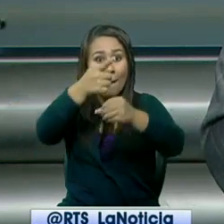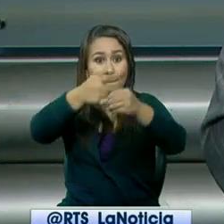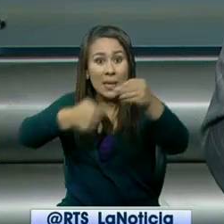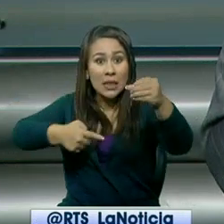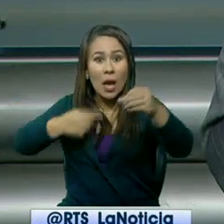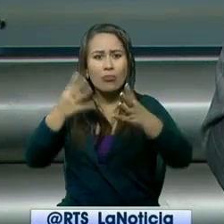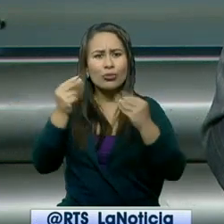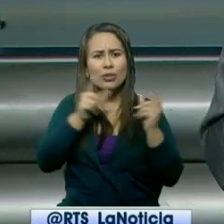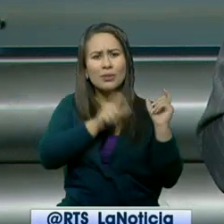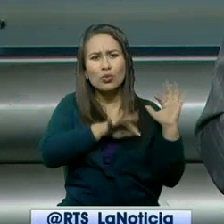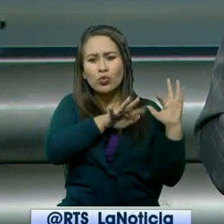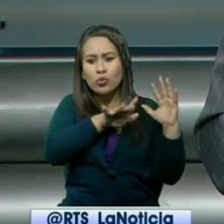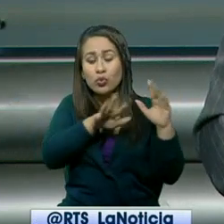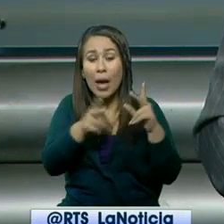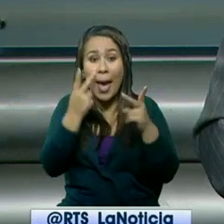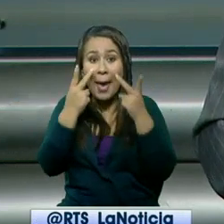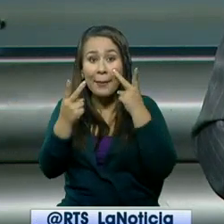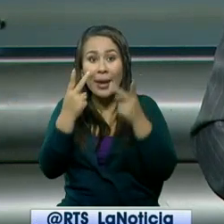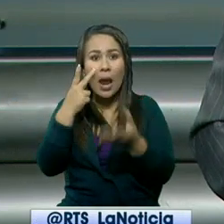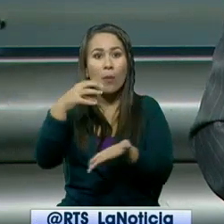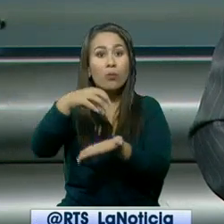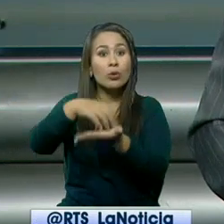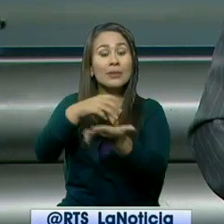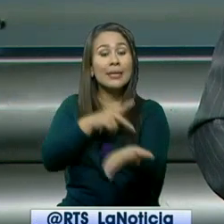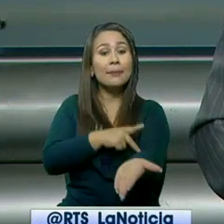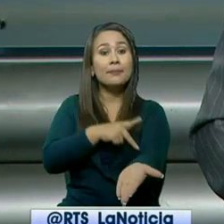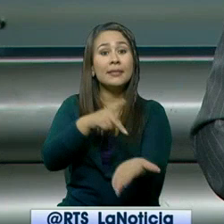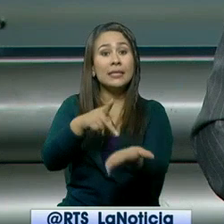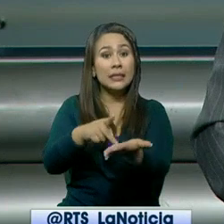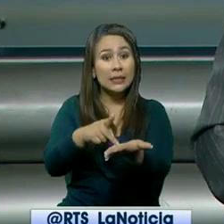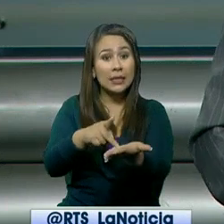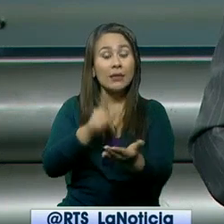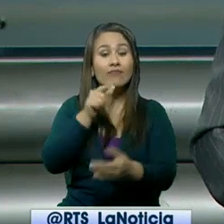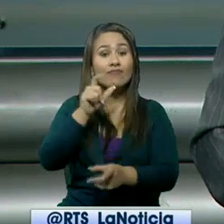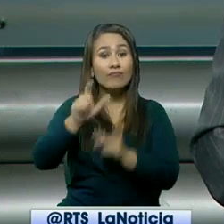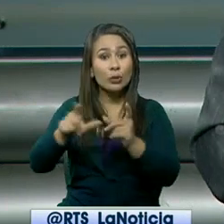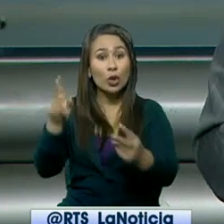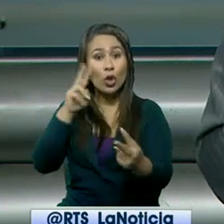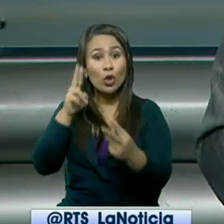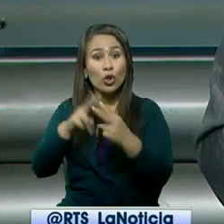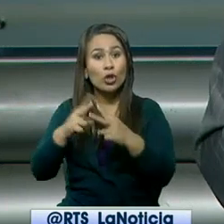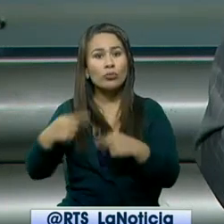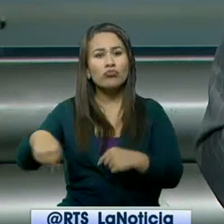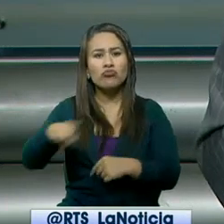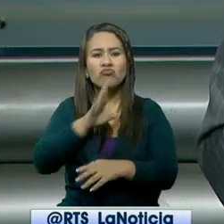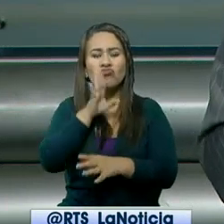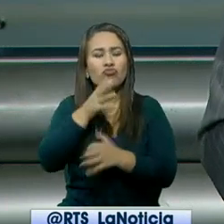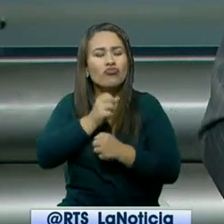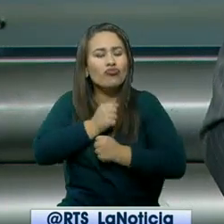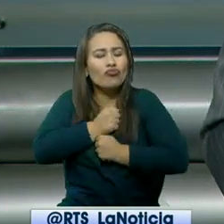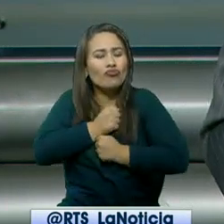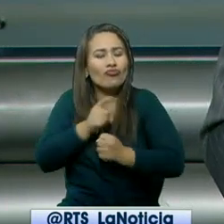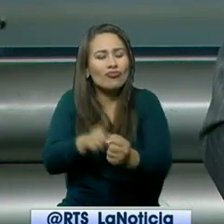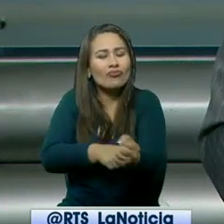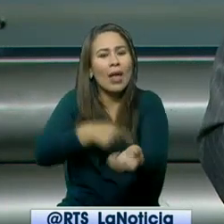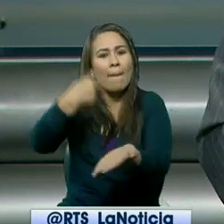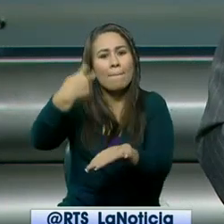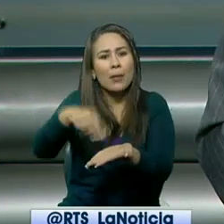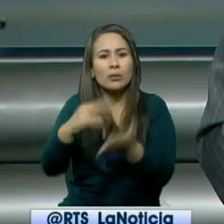de San Pedro de Cayambe, en la provincia de Pichincha. Sus habitantes son conocidos por mantener sus tradiciones, danzas y